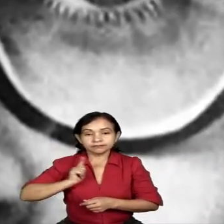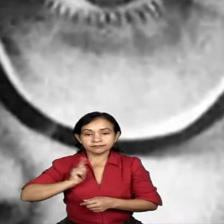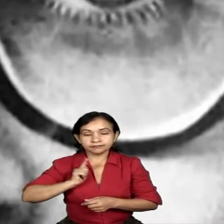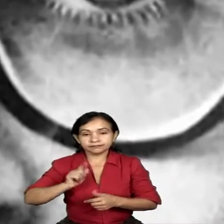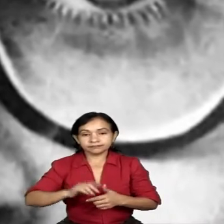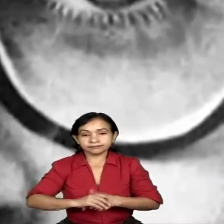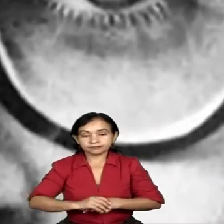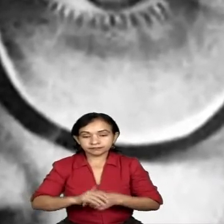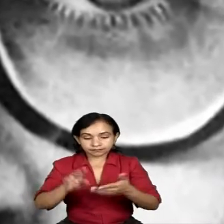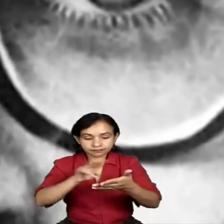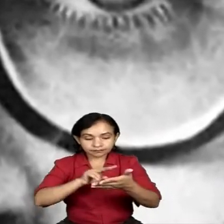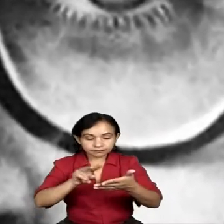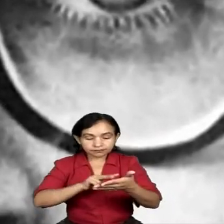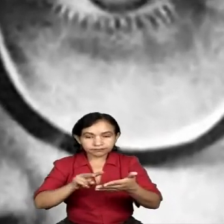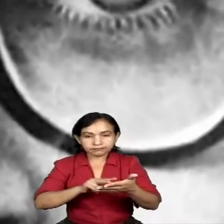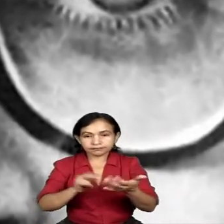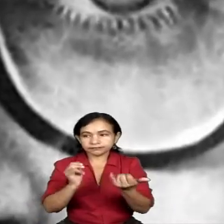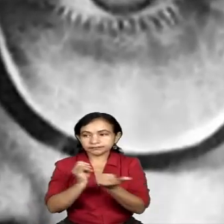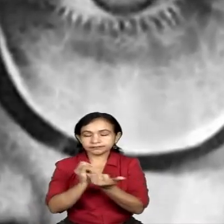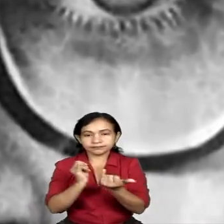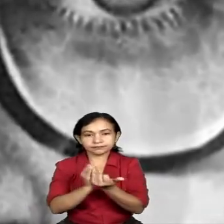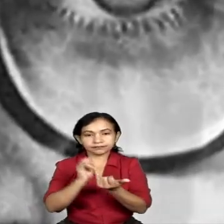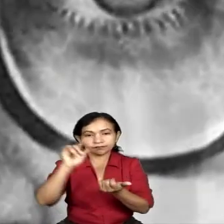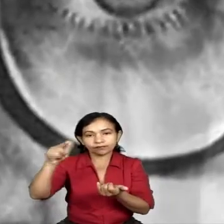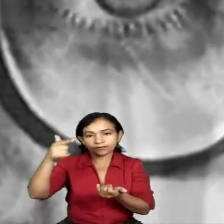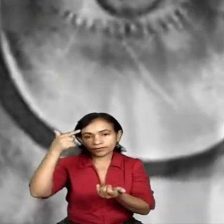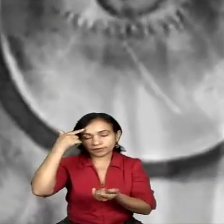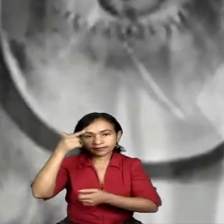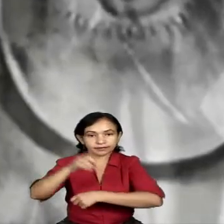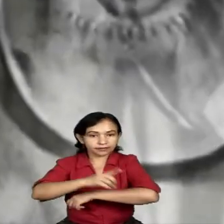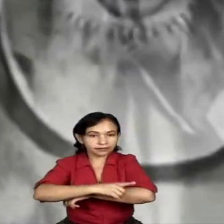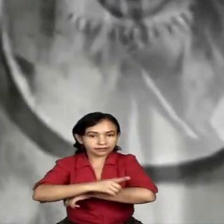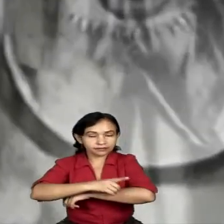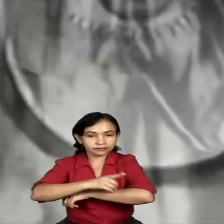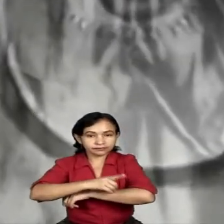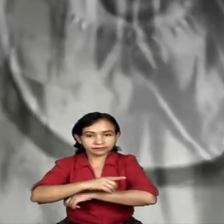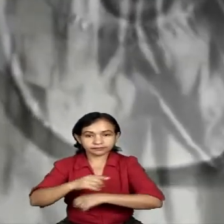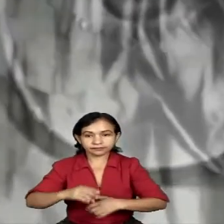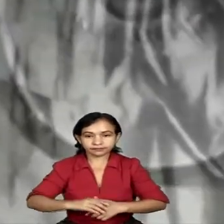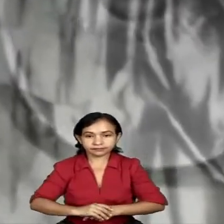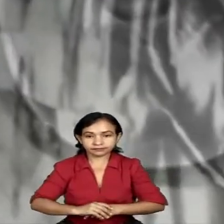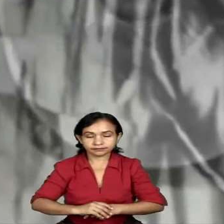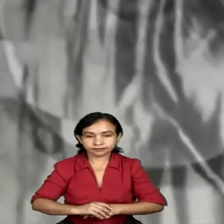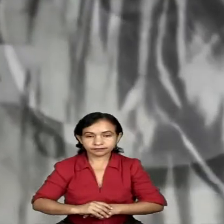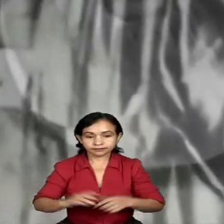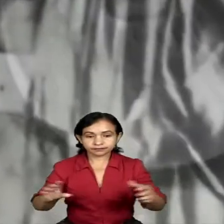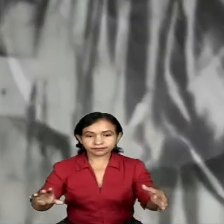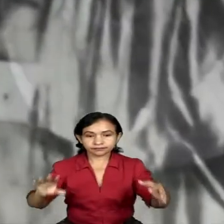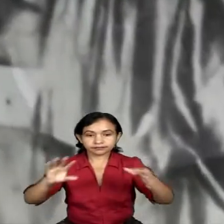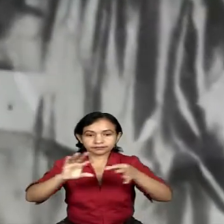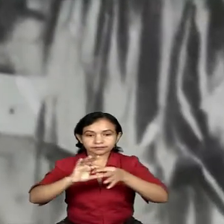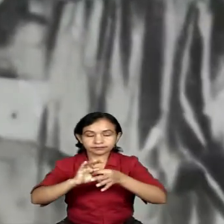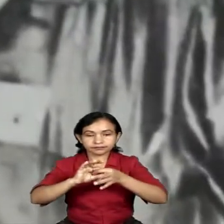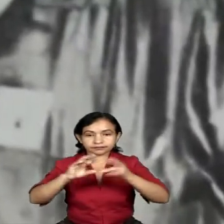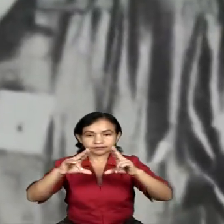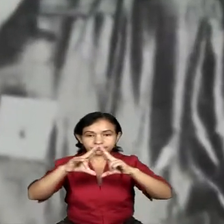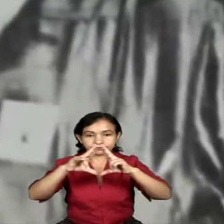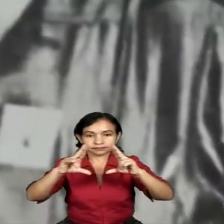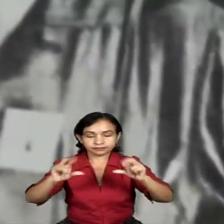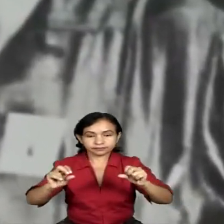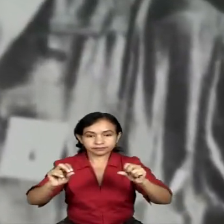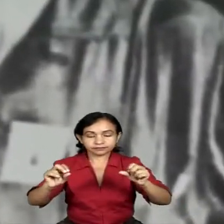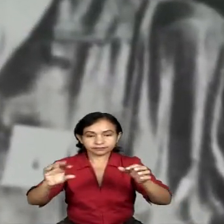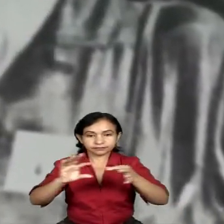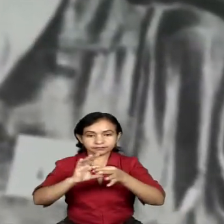esto y veo al gobierno de Daniel, a la Alianza Nicaragua